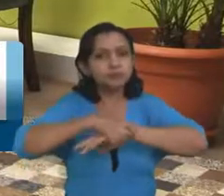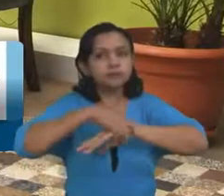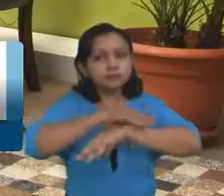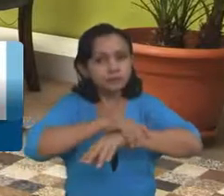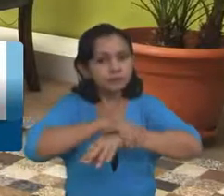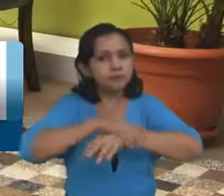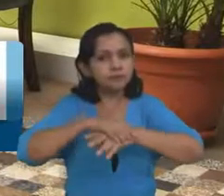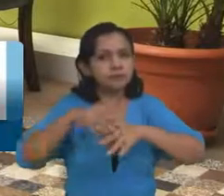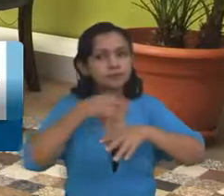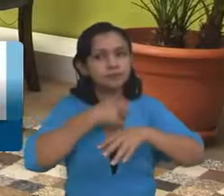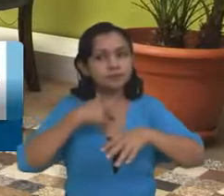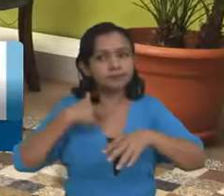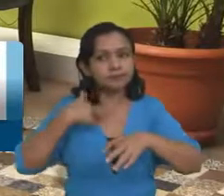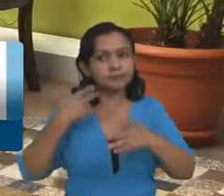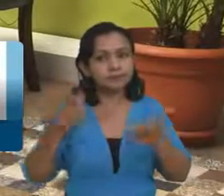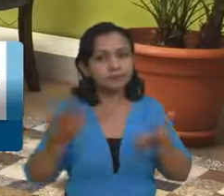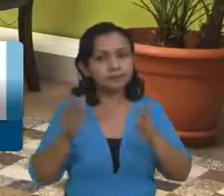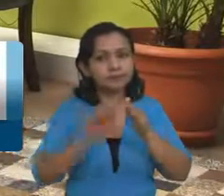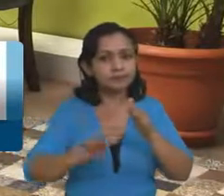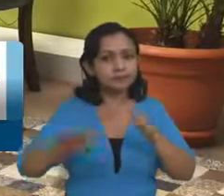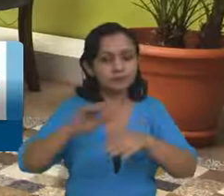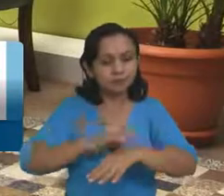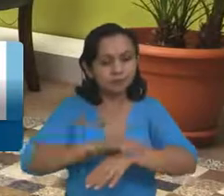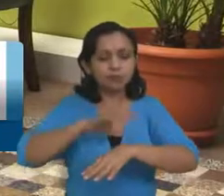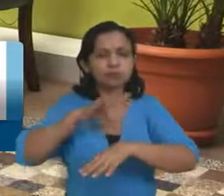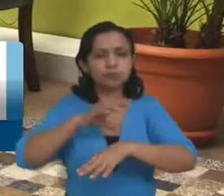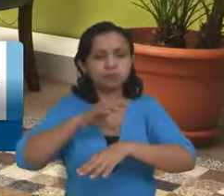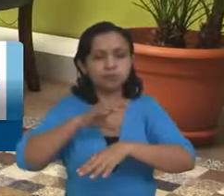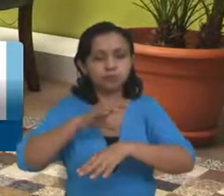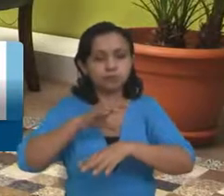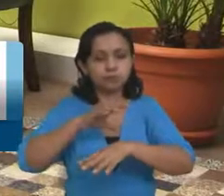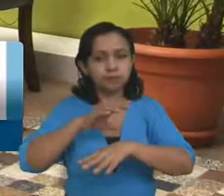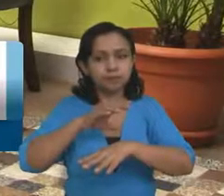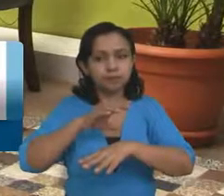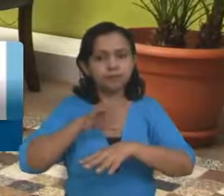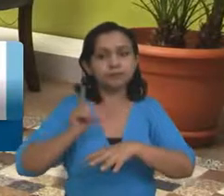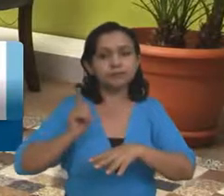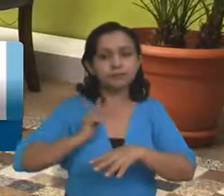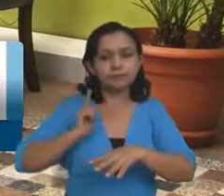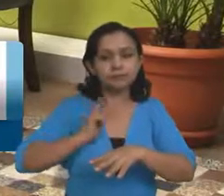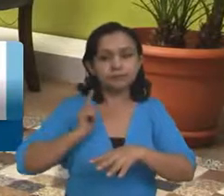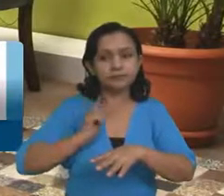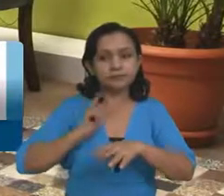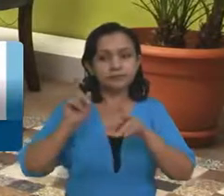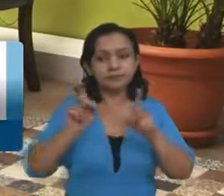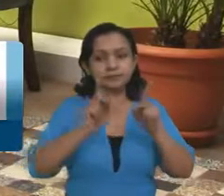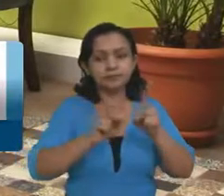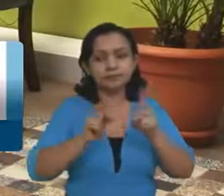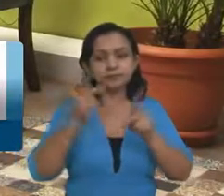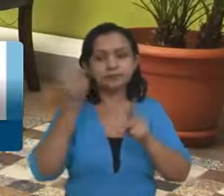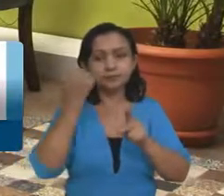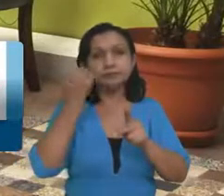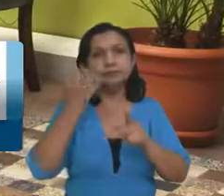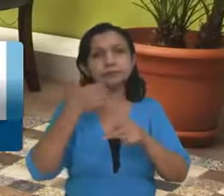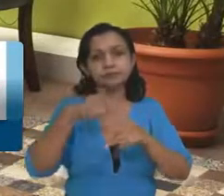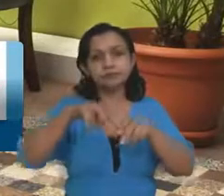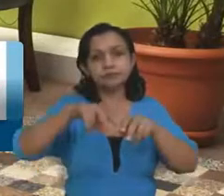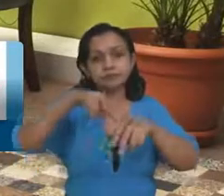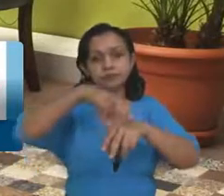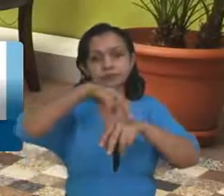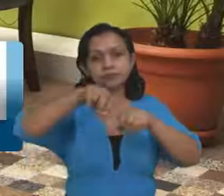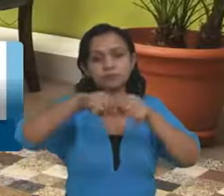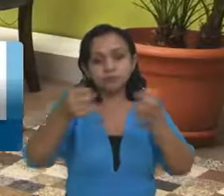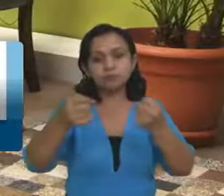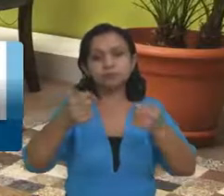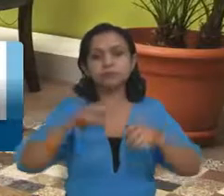nosotros creamos más inflamación de la que ya tenía el paciente cuando se dobló el tobillo,